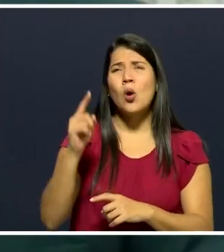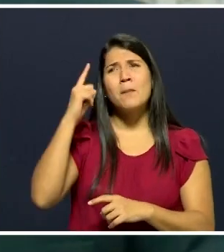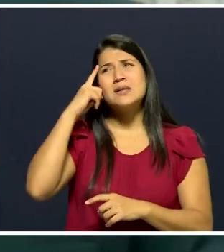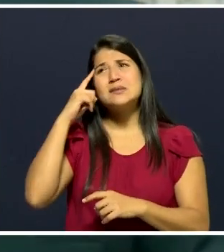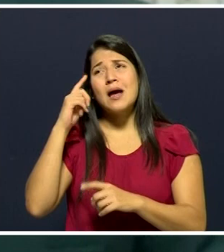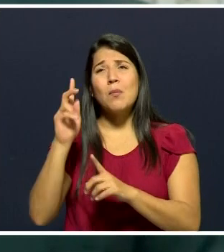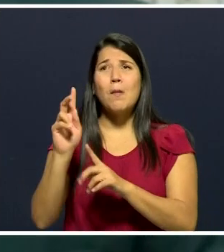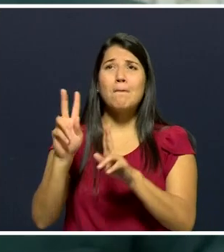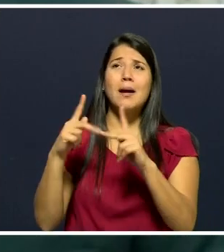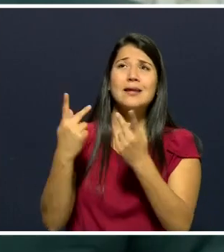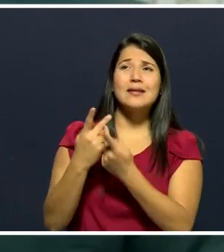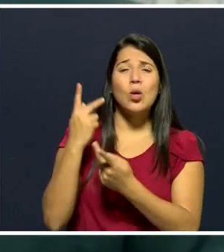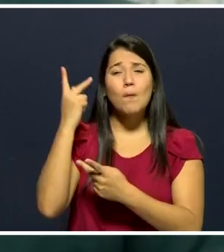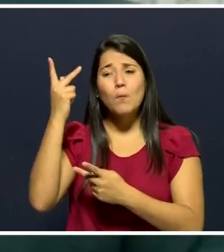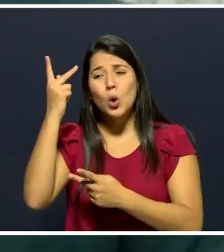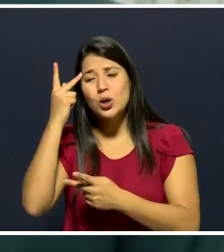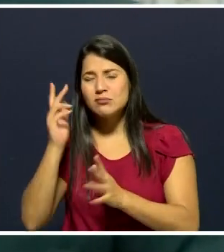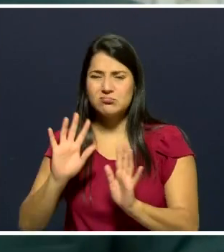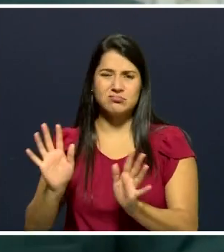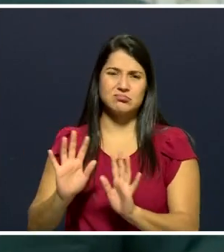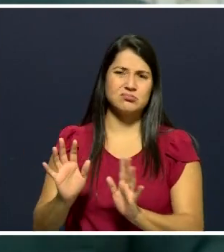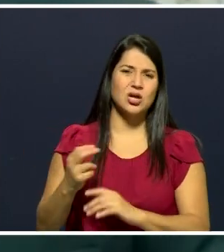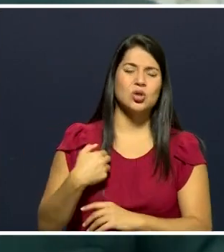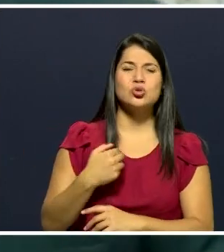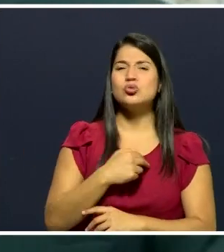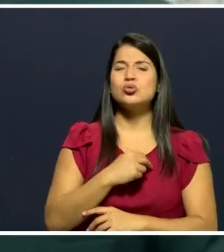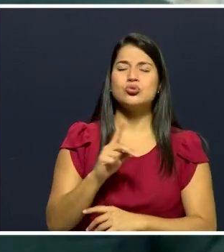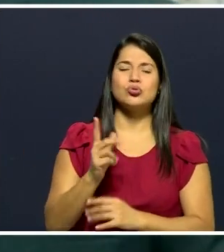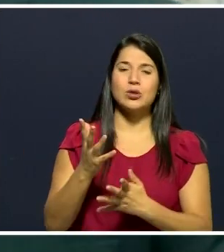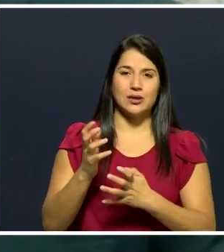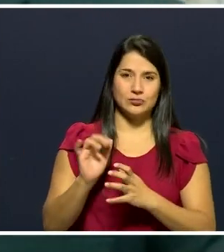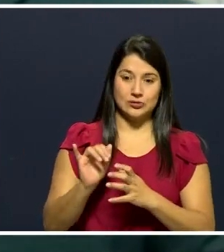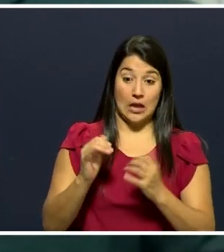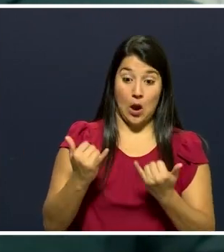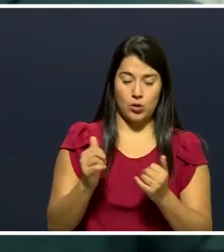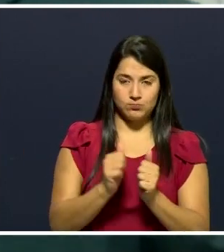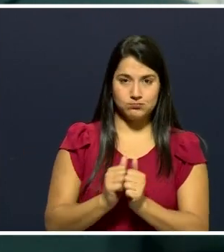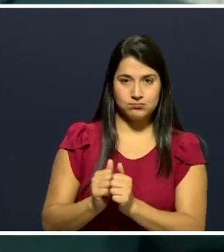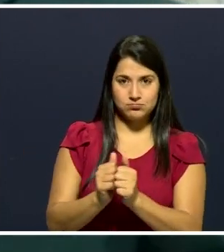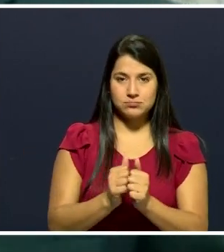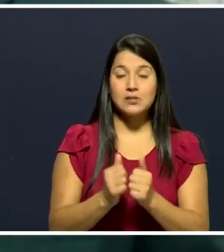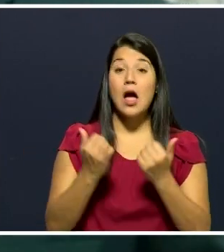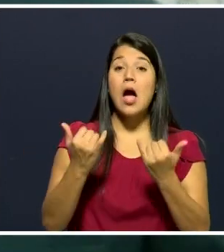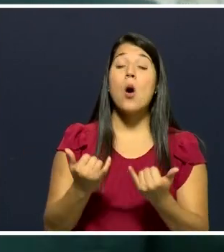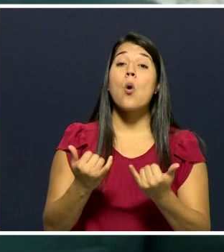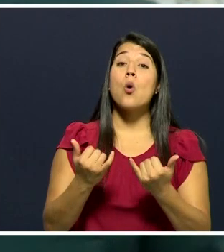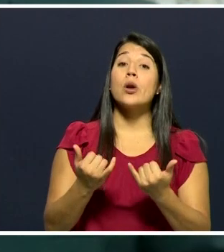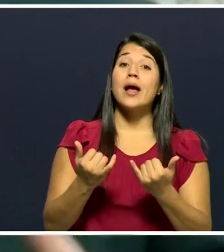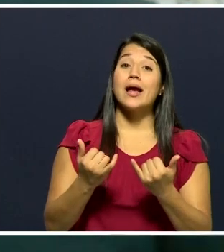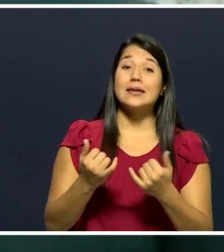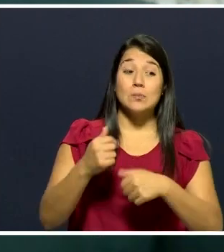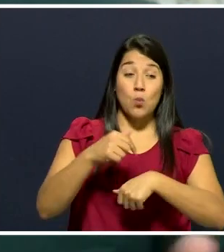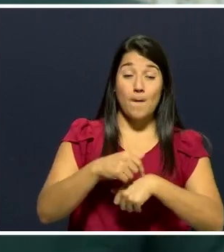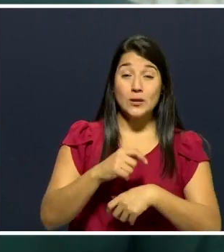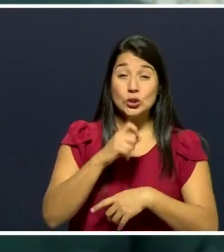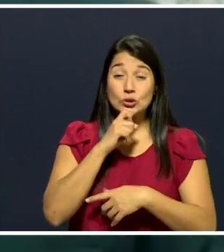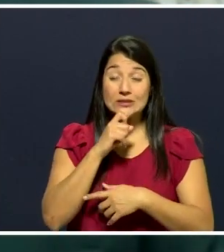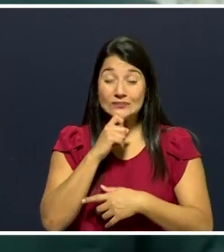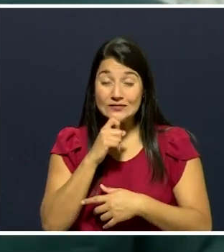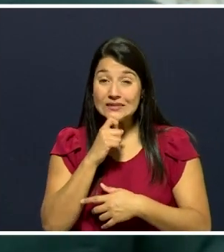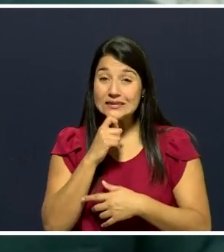nadie está pensando en trabajar con mezquindad. Así que dentro de este ambiente oscuro, dentro de este